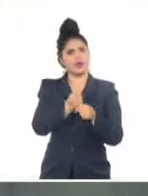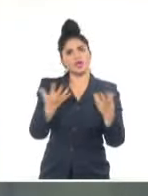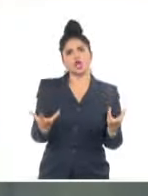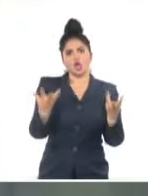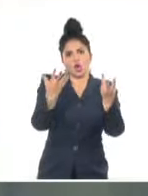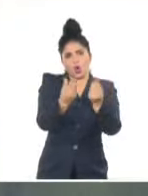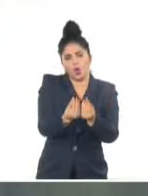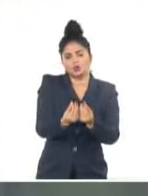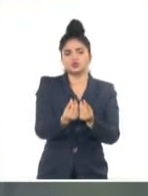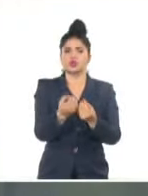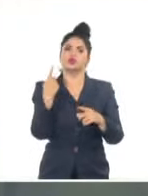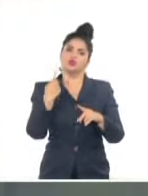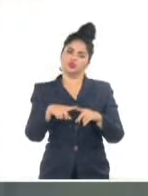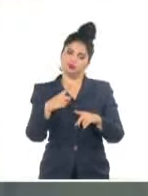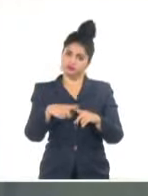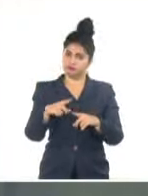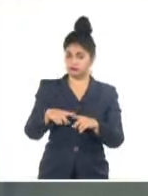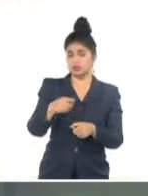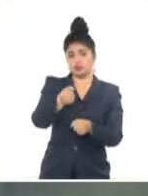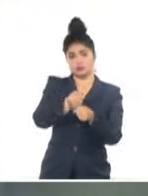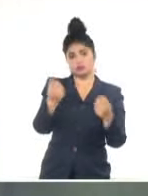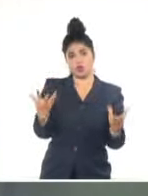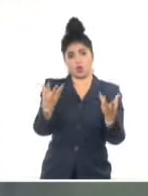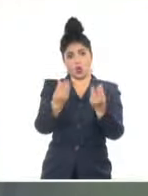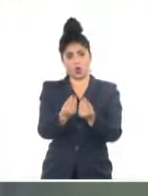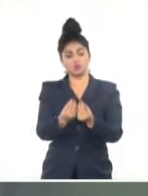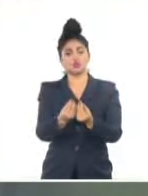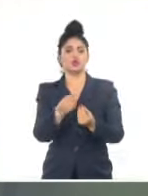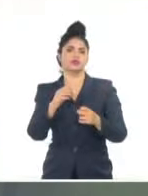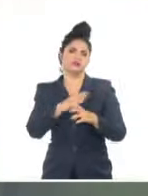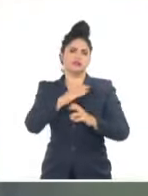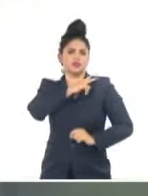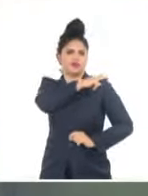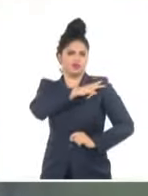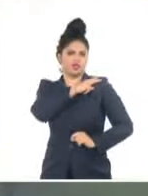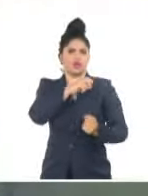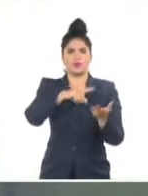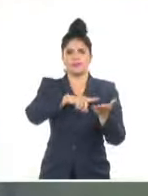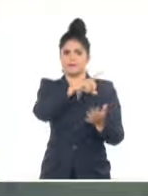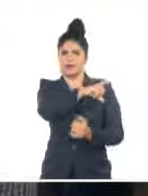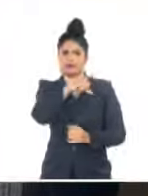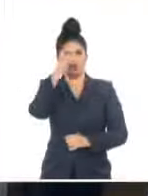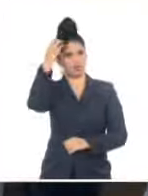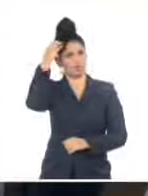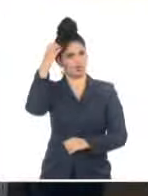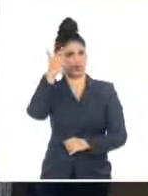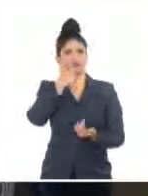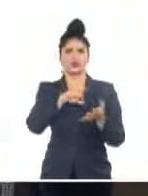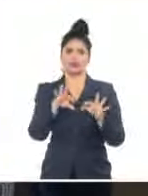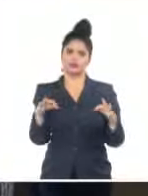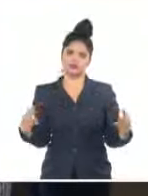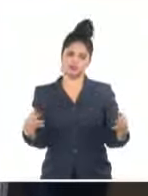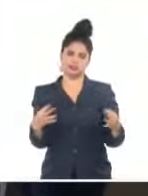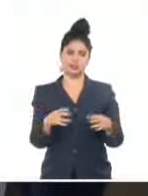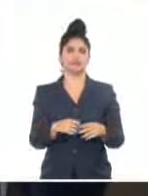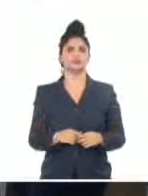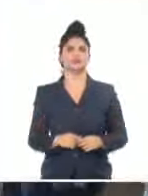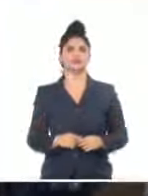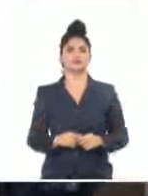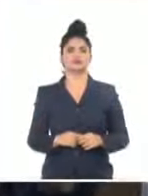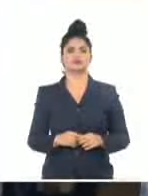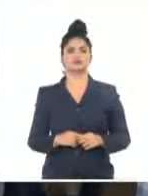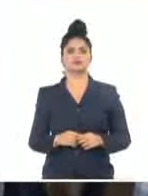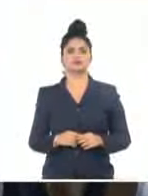del Comité Central del Partido, Roberto Morales Ojeda, así como dirigentes del partido y el gobierno artemiseño. El presidente de la República,